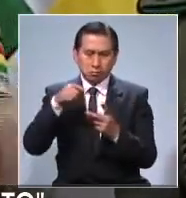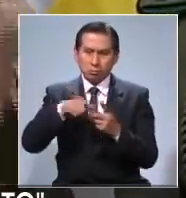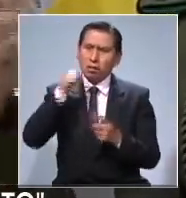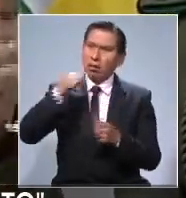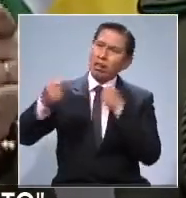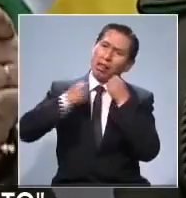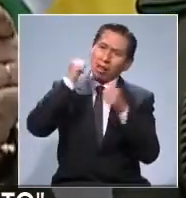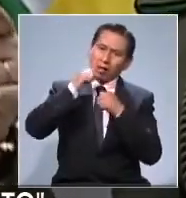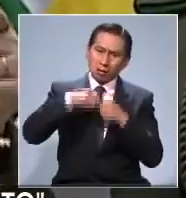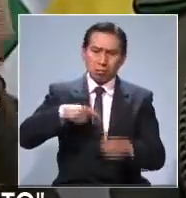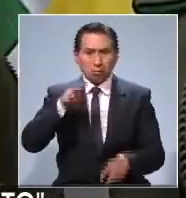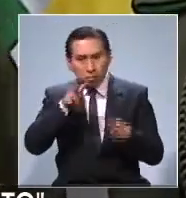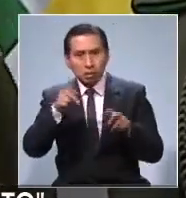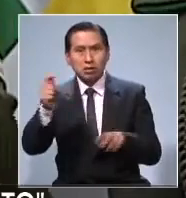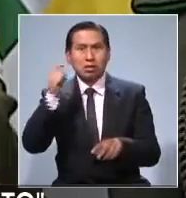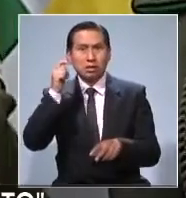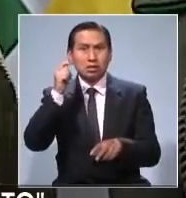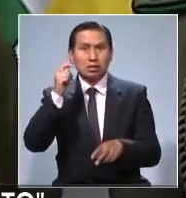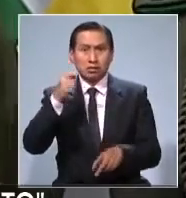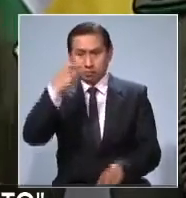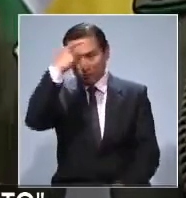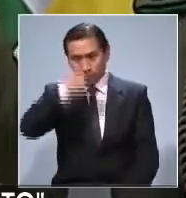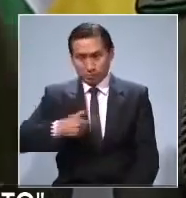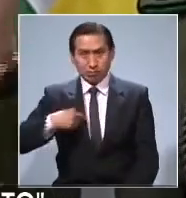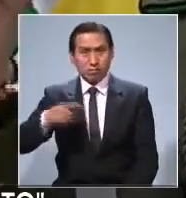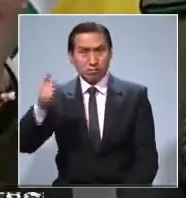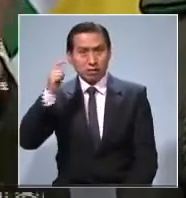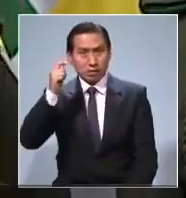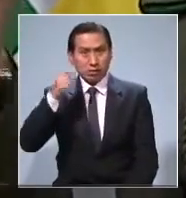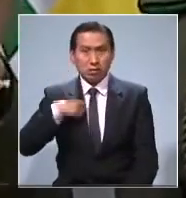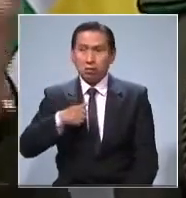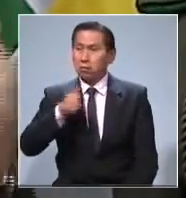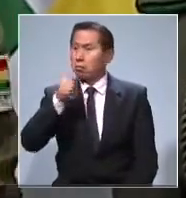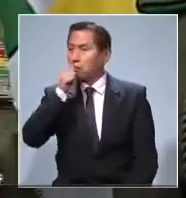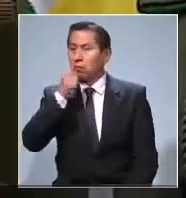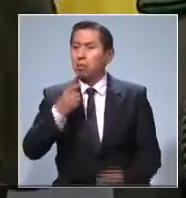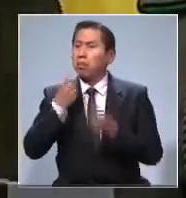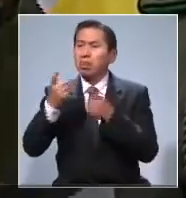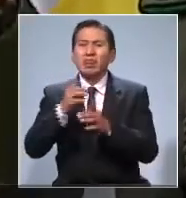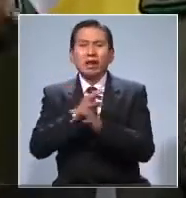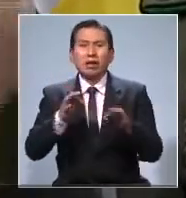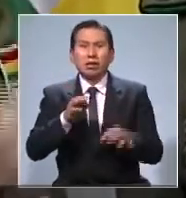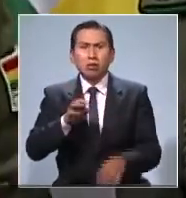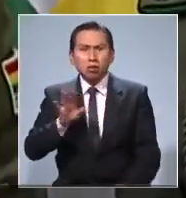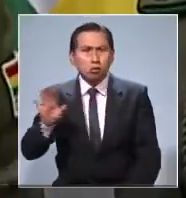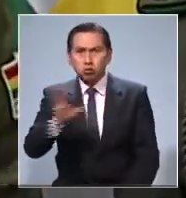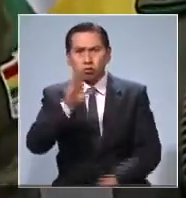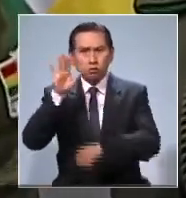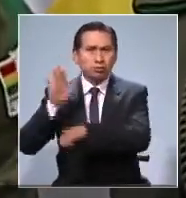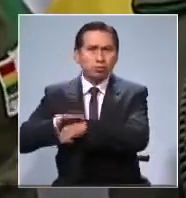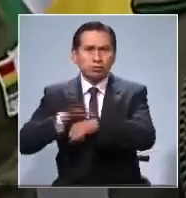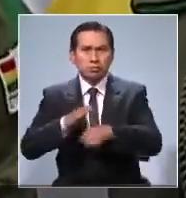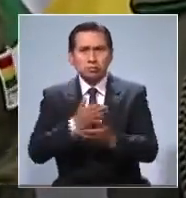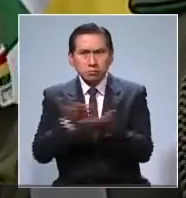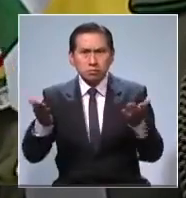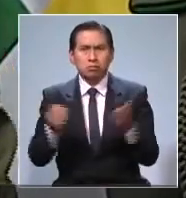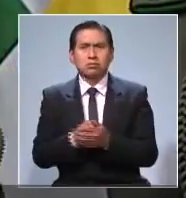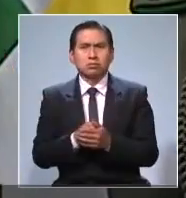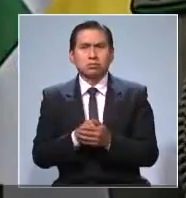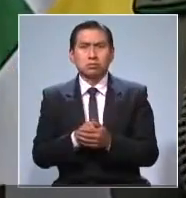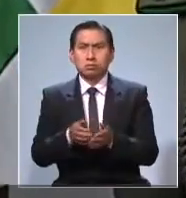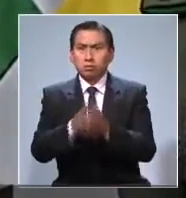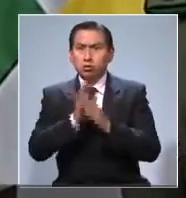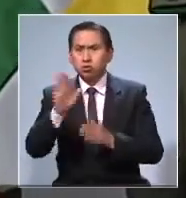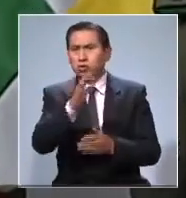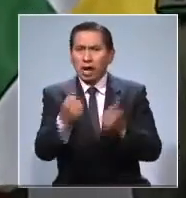agredida y el testigo. El testigo que se convierte en un cómplice al no denunciar. A ellos queremos dirigirnos para pedirle